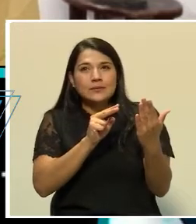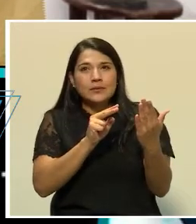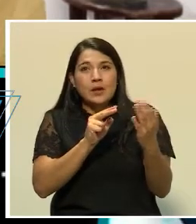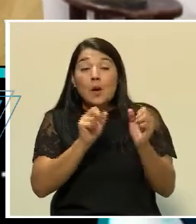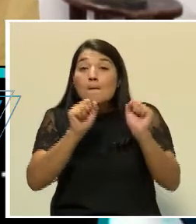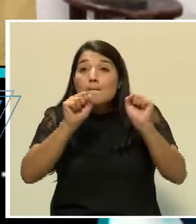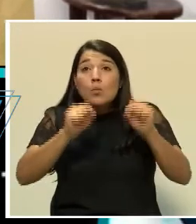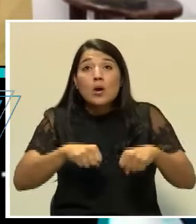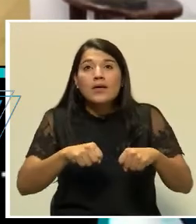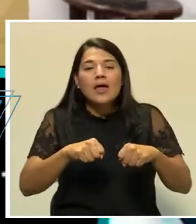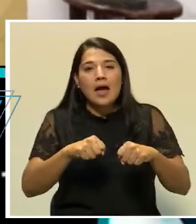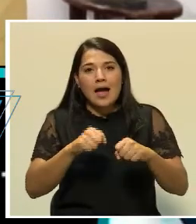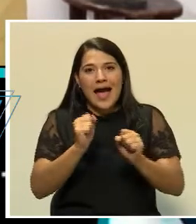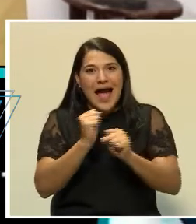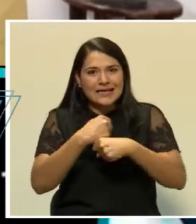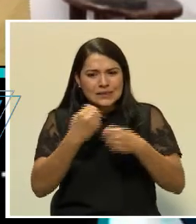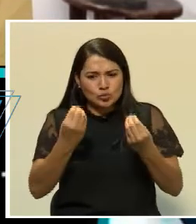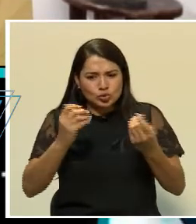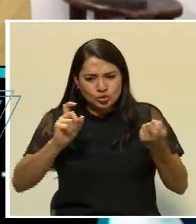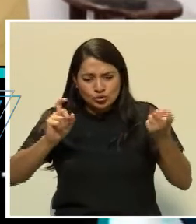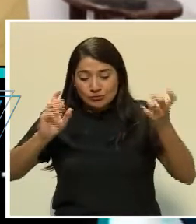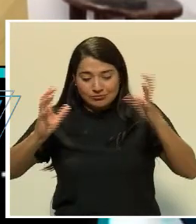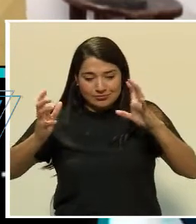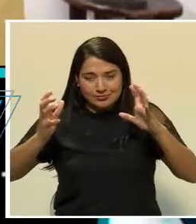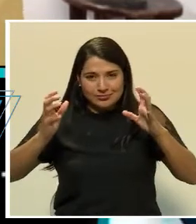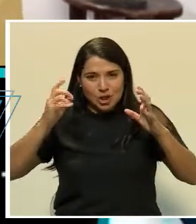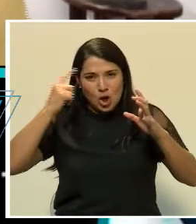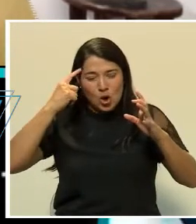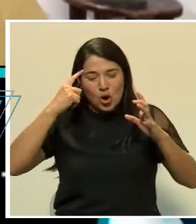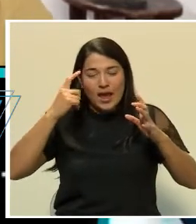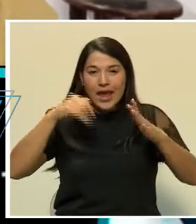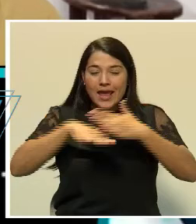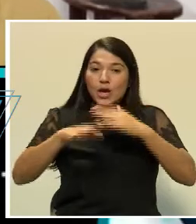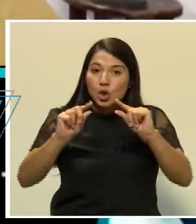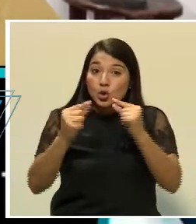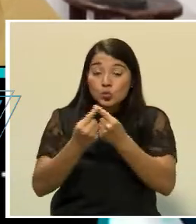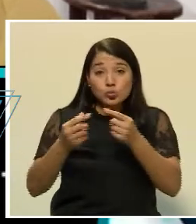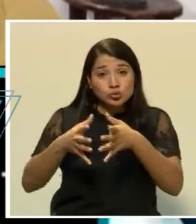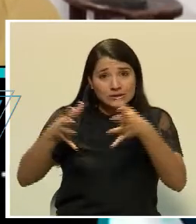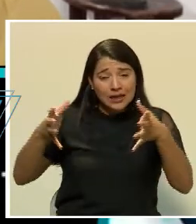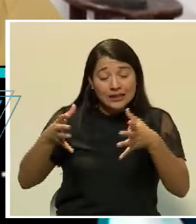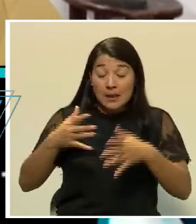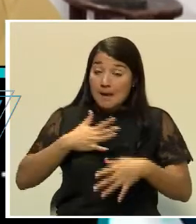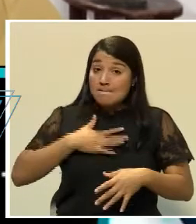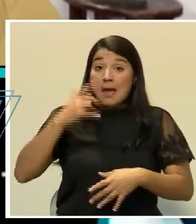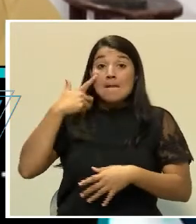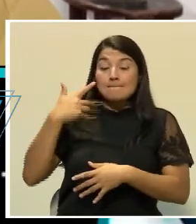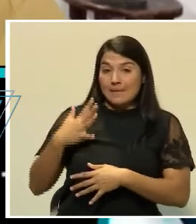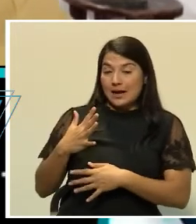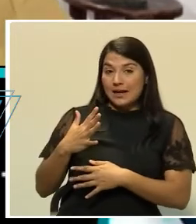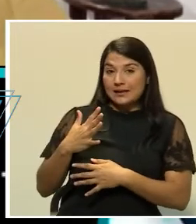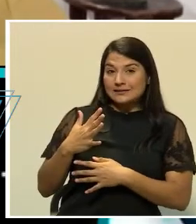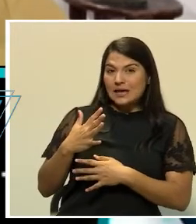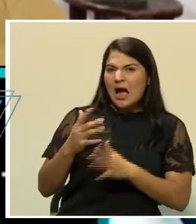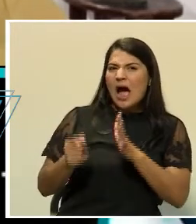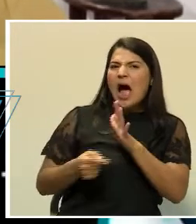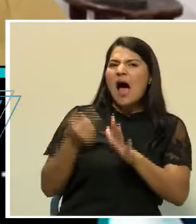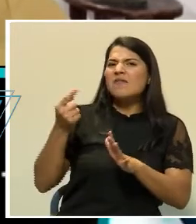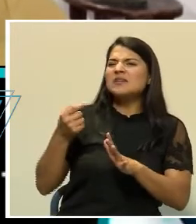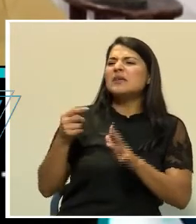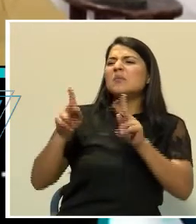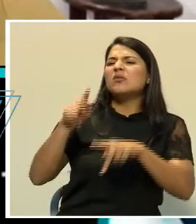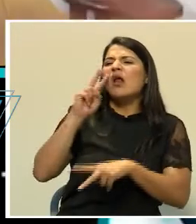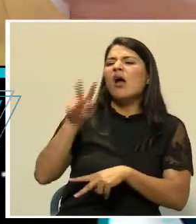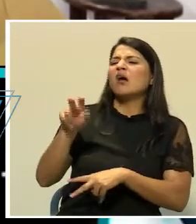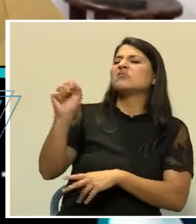pueda generar muchos cambios en públicos grandes, ¿verdad? Y el arte, me parece que, aunque uno lo vean como arte por